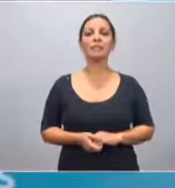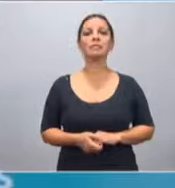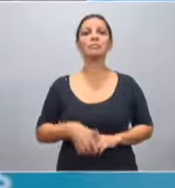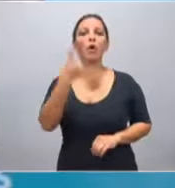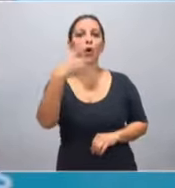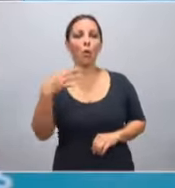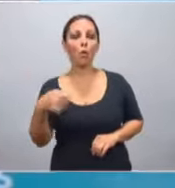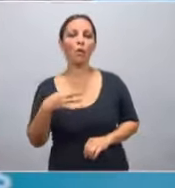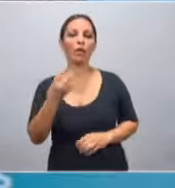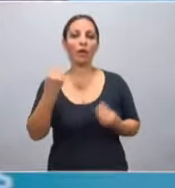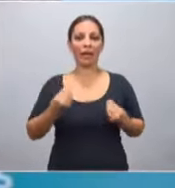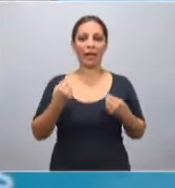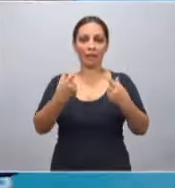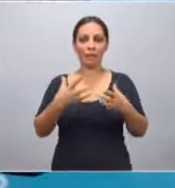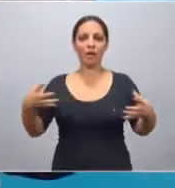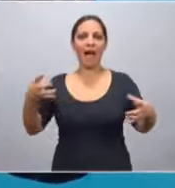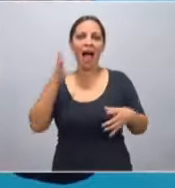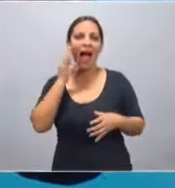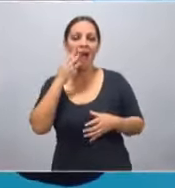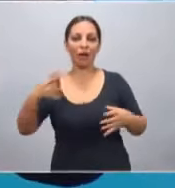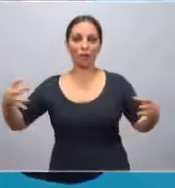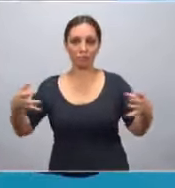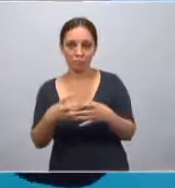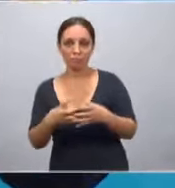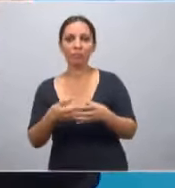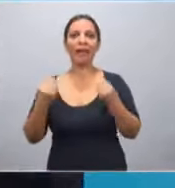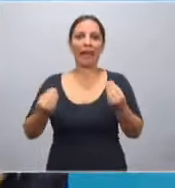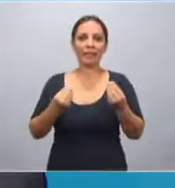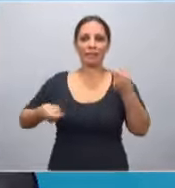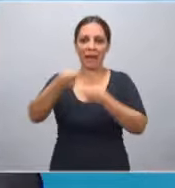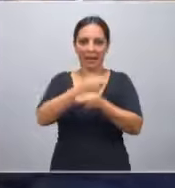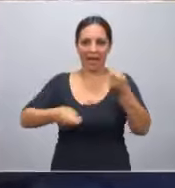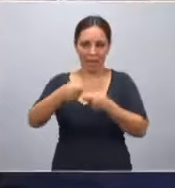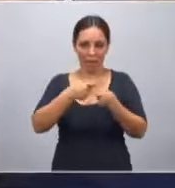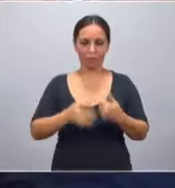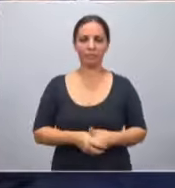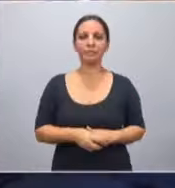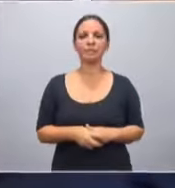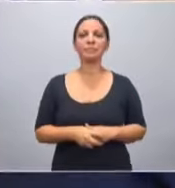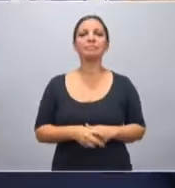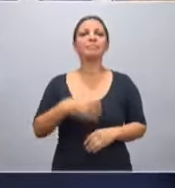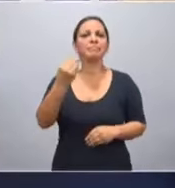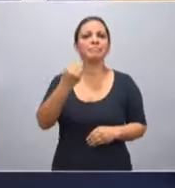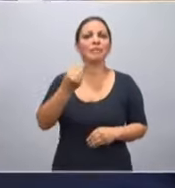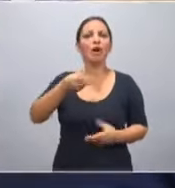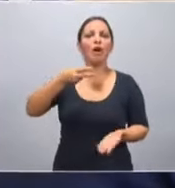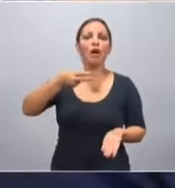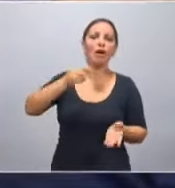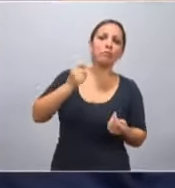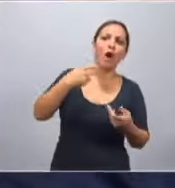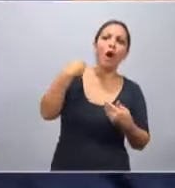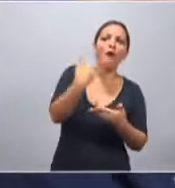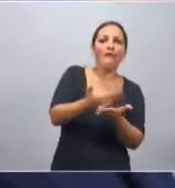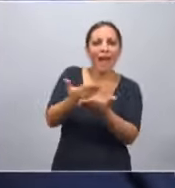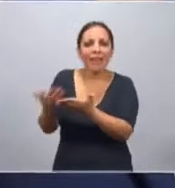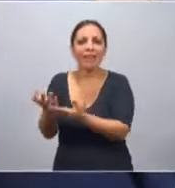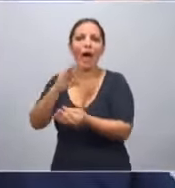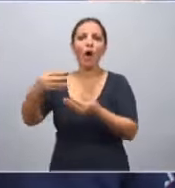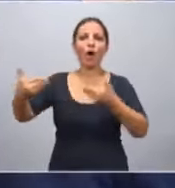convierte en un colectivo en algo conjunto es el mercado Son oferta o son demanda y